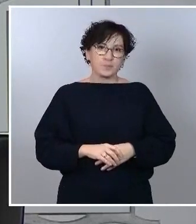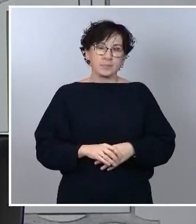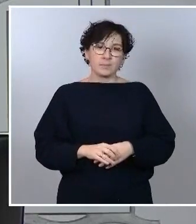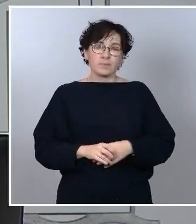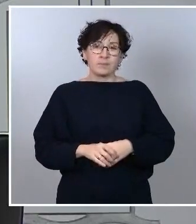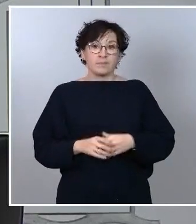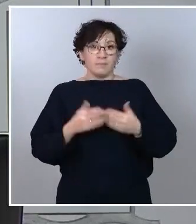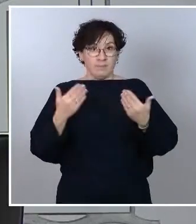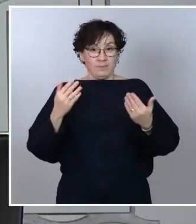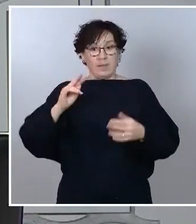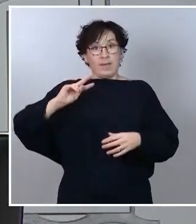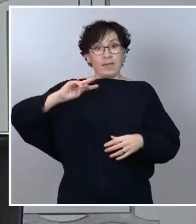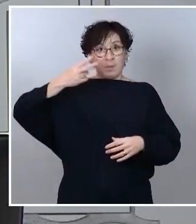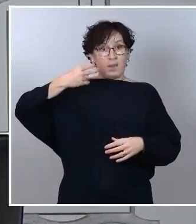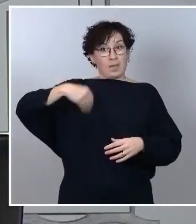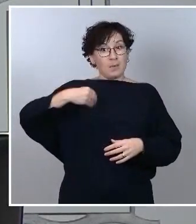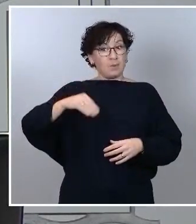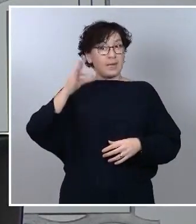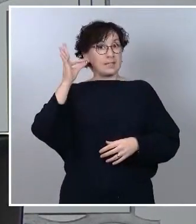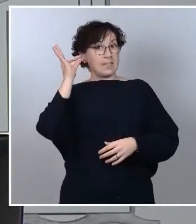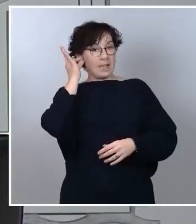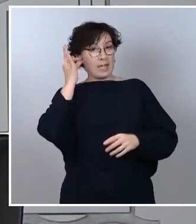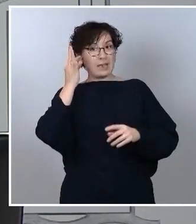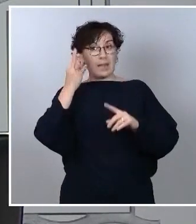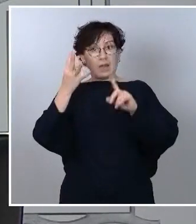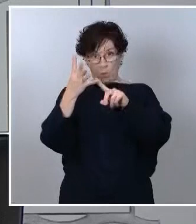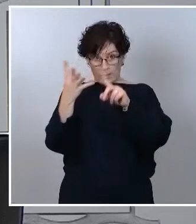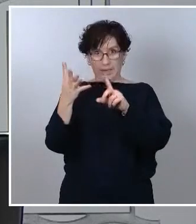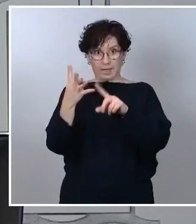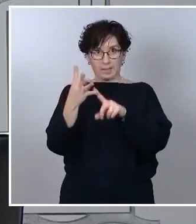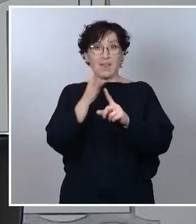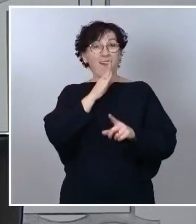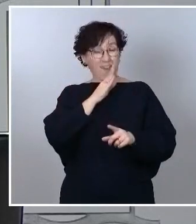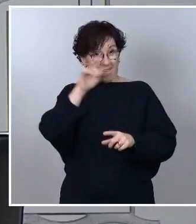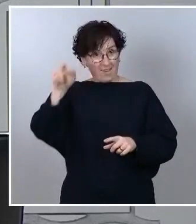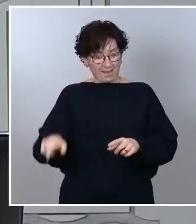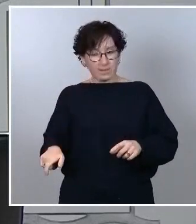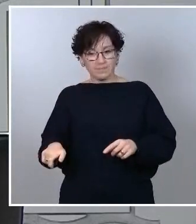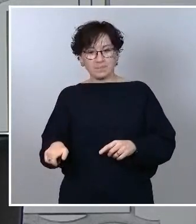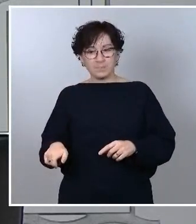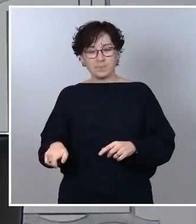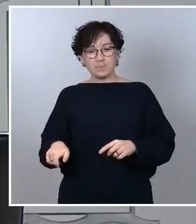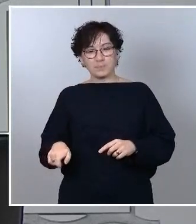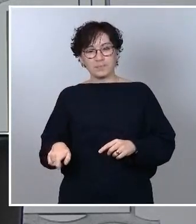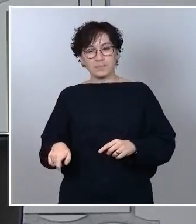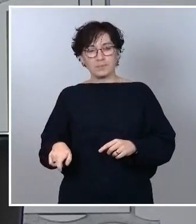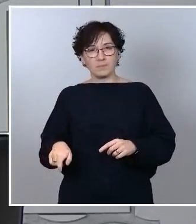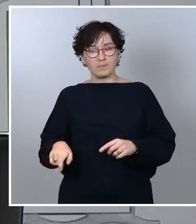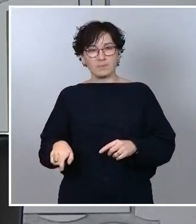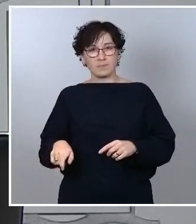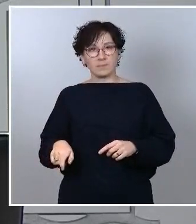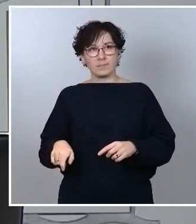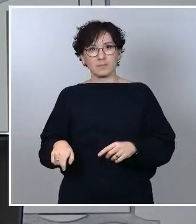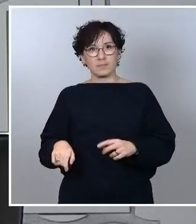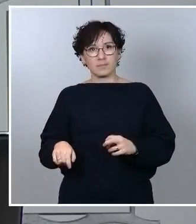vicepresidenta de cuarta la vicepresidenta ribera pretende trasladar dentro de algunas de las